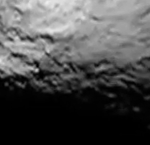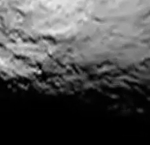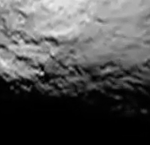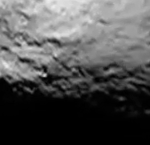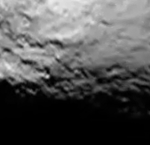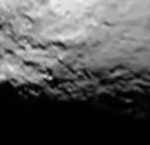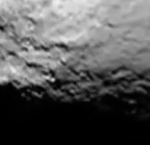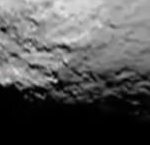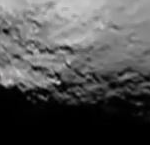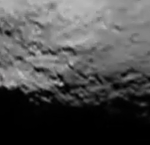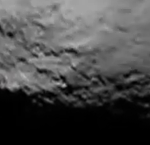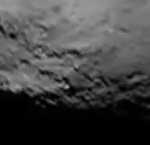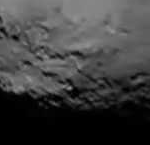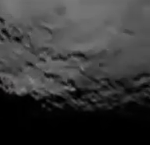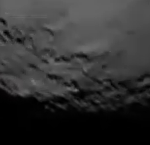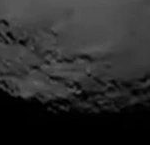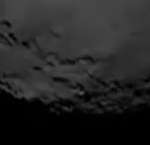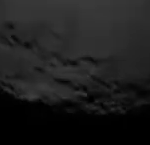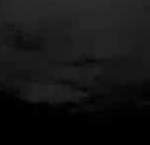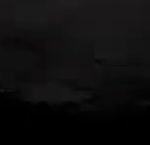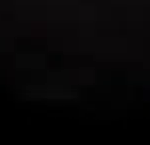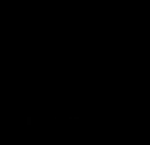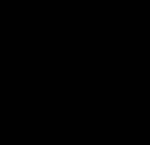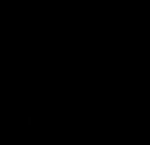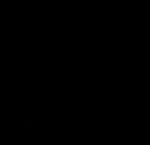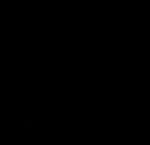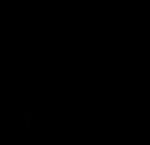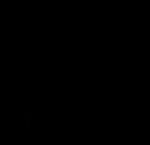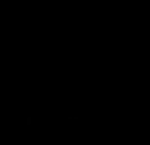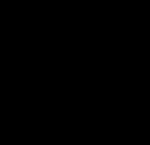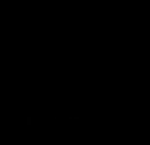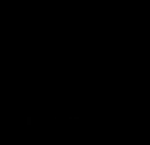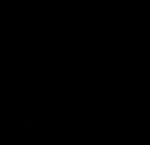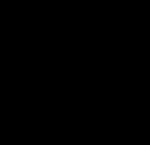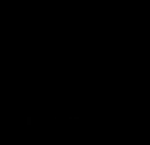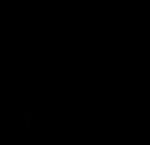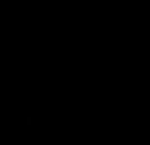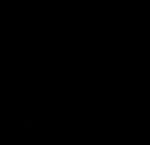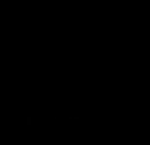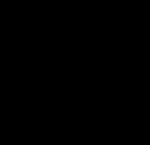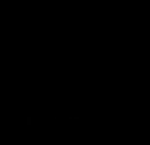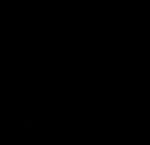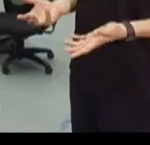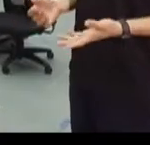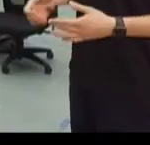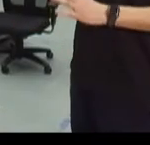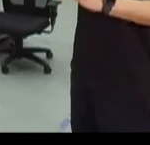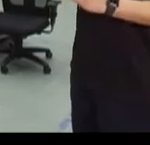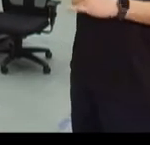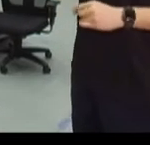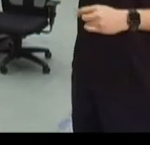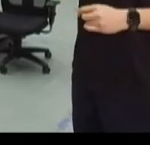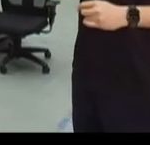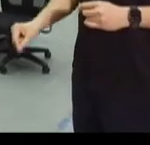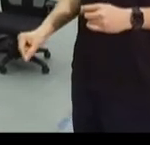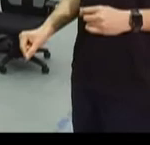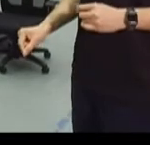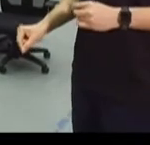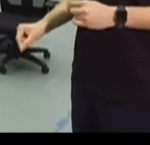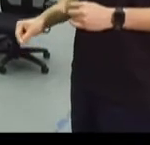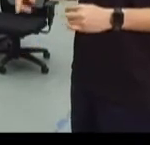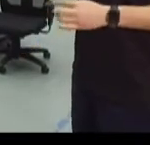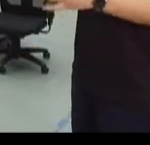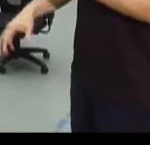un taladro. Entonces va escaneando el subsuelo y donde piensa que hay agua, entonces para